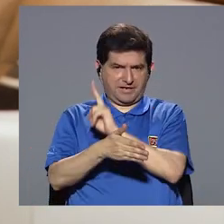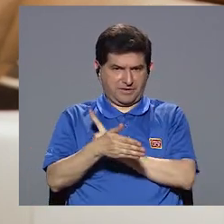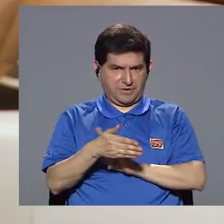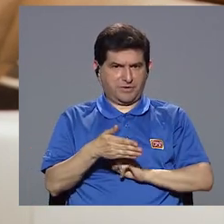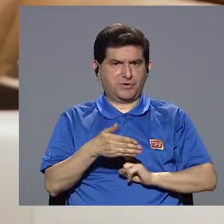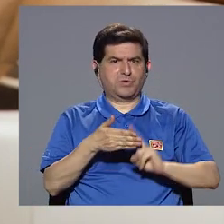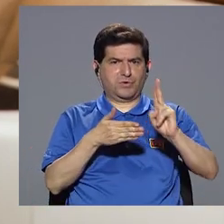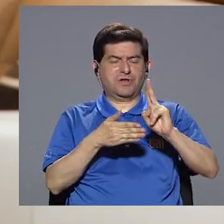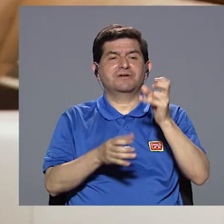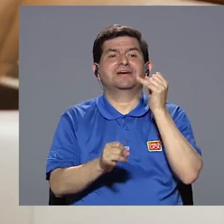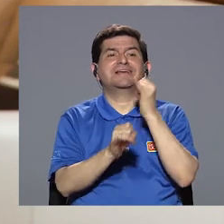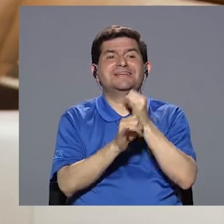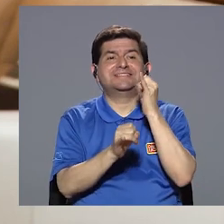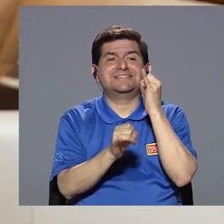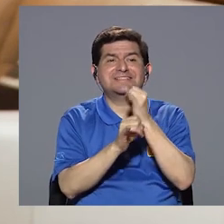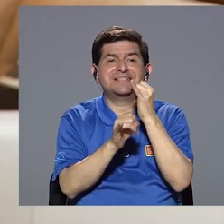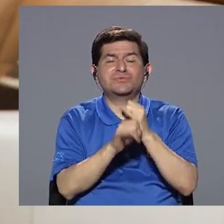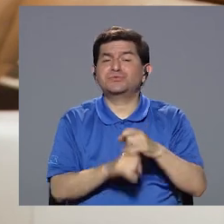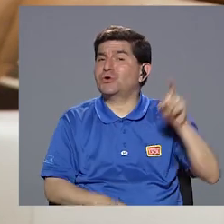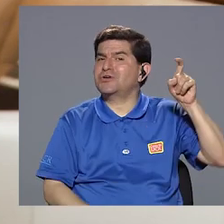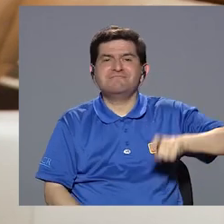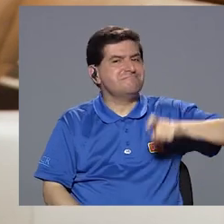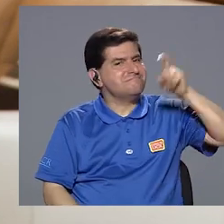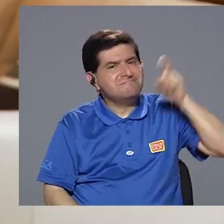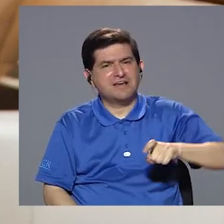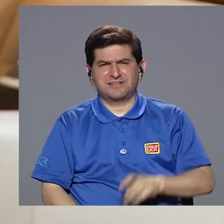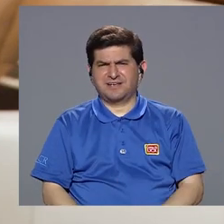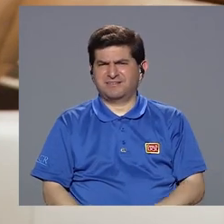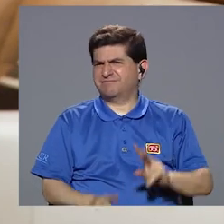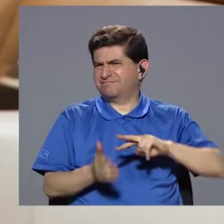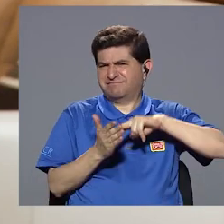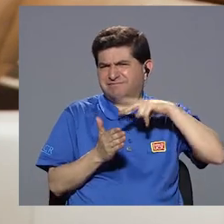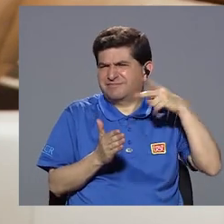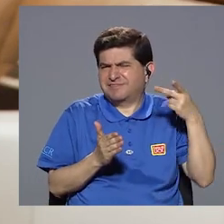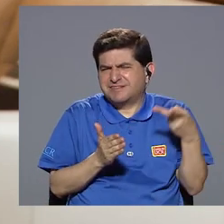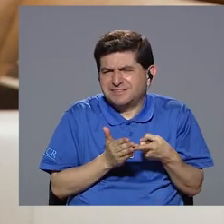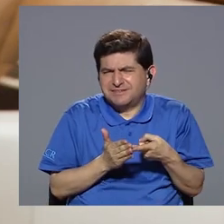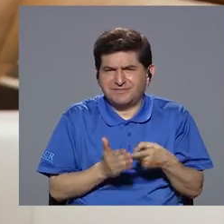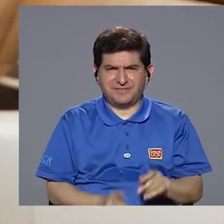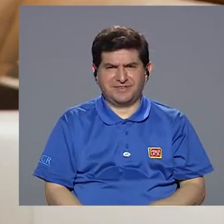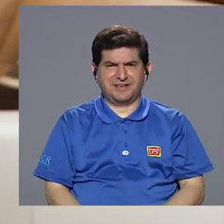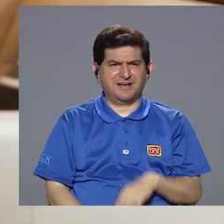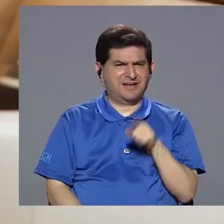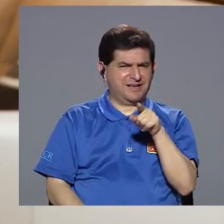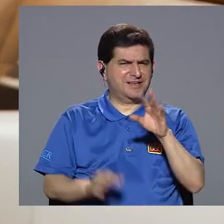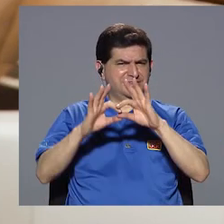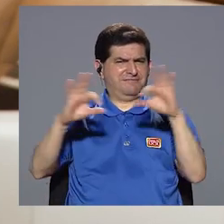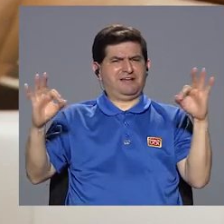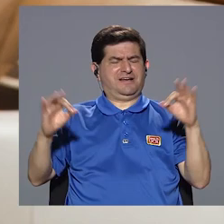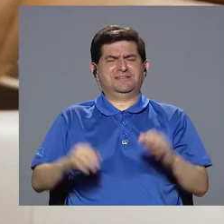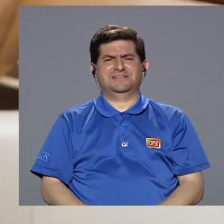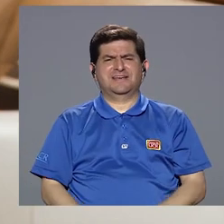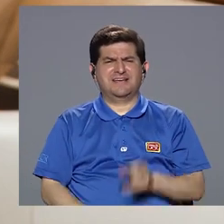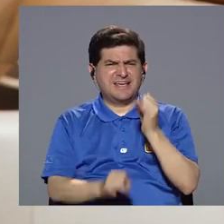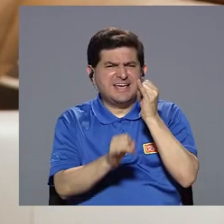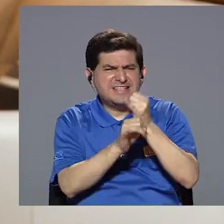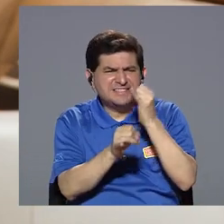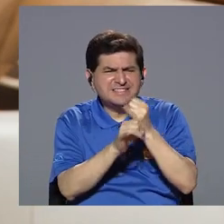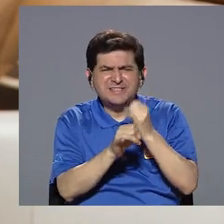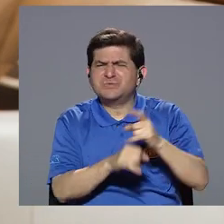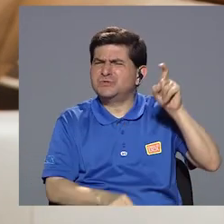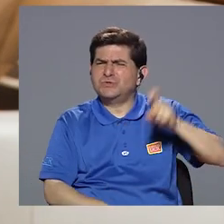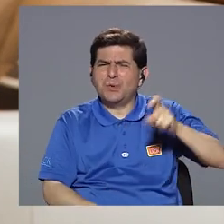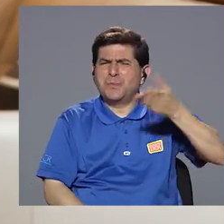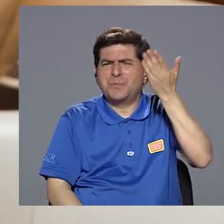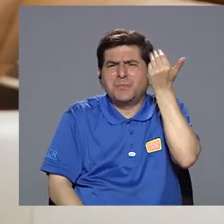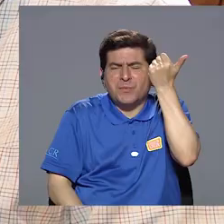de que la universidad es una institución qué quieres decir josemaría con eso de que es